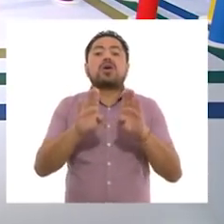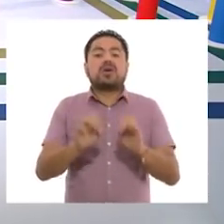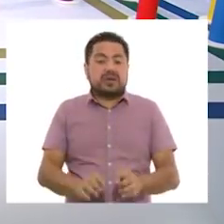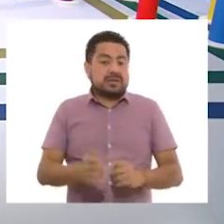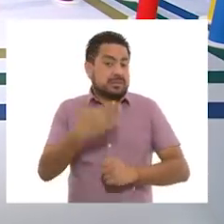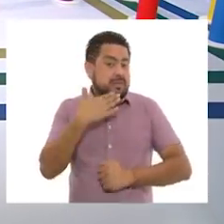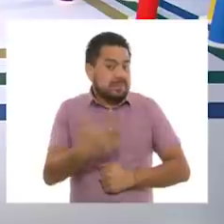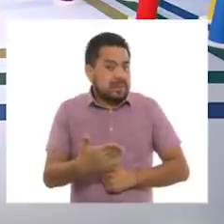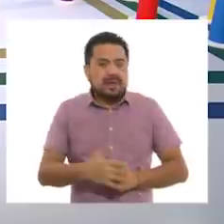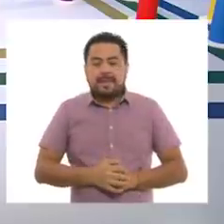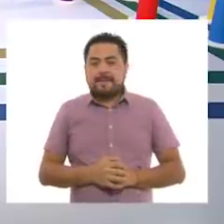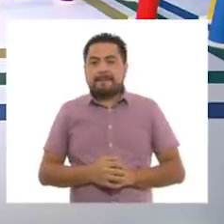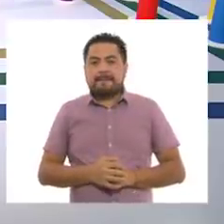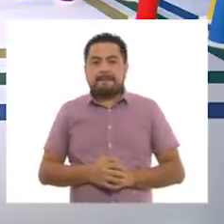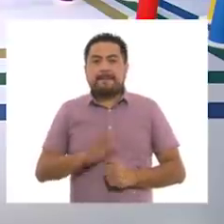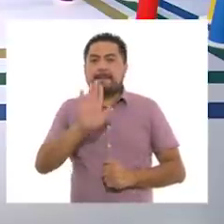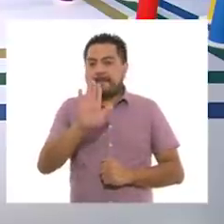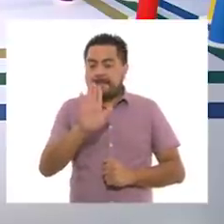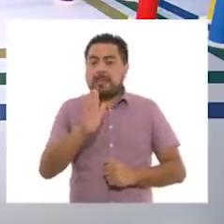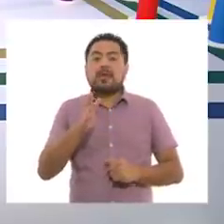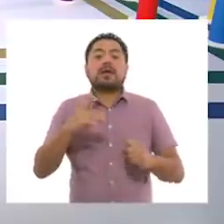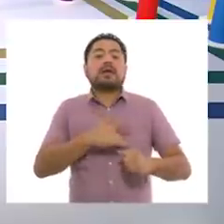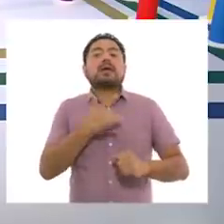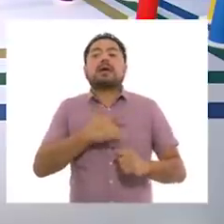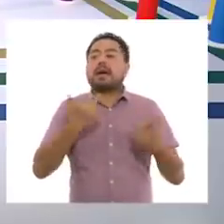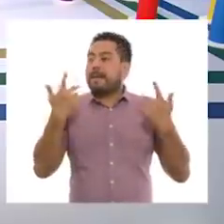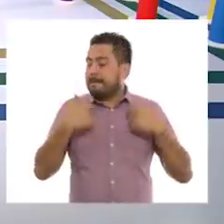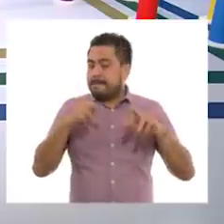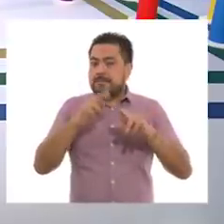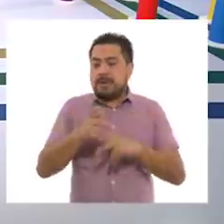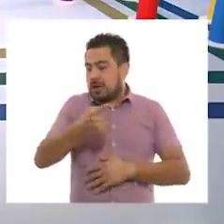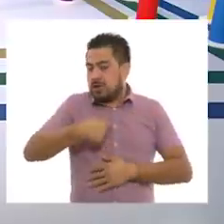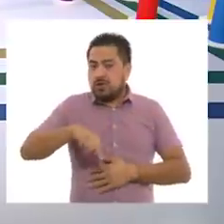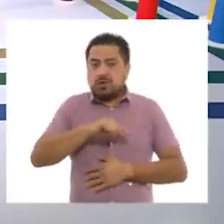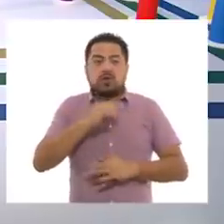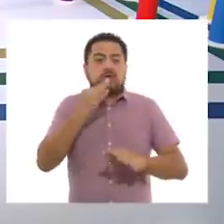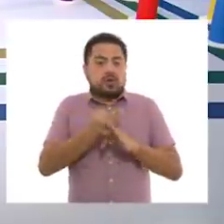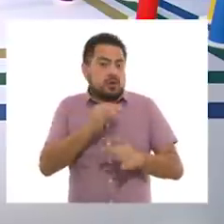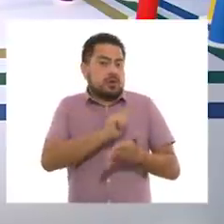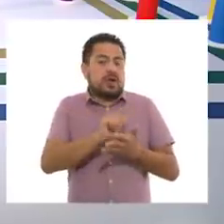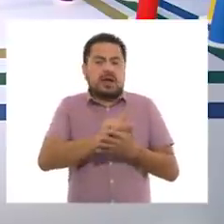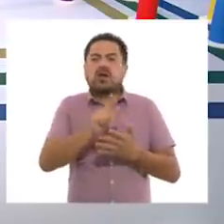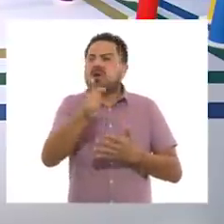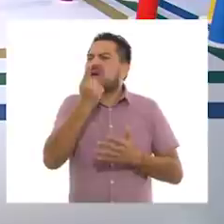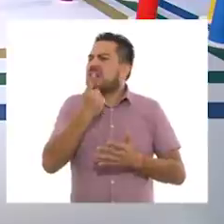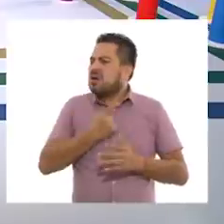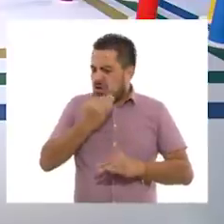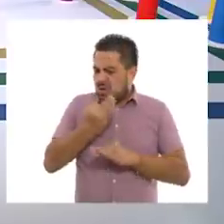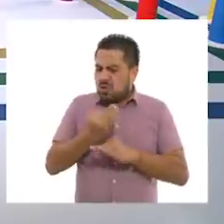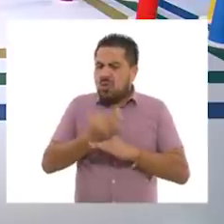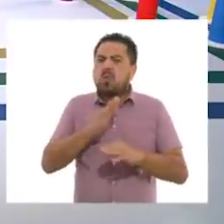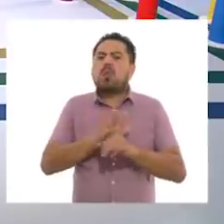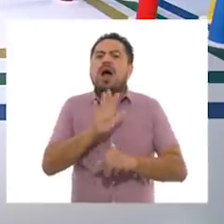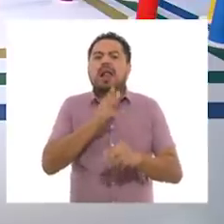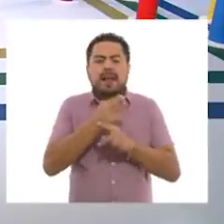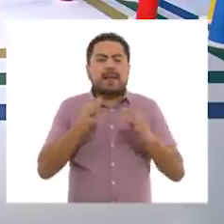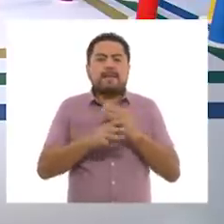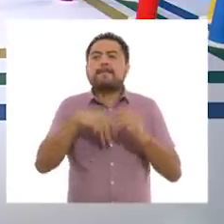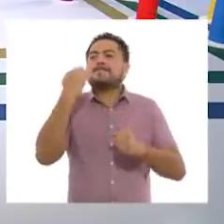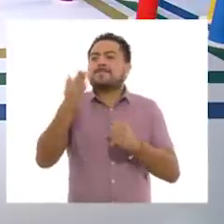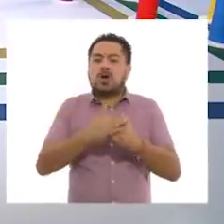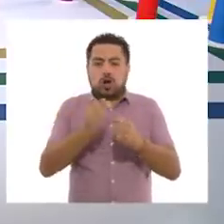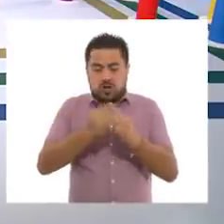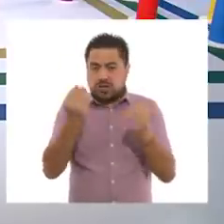Sí. ¿Qué le parece, maestra, que nosotros recogemos y usted va diciendo los materiales que necesitamos en nuestra siguiente sesión? Ah, muy bien, muy